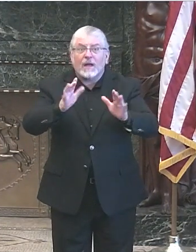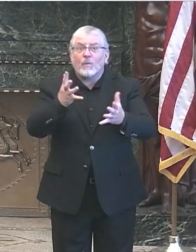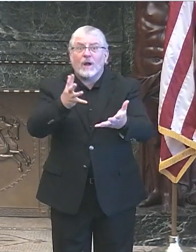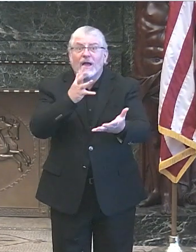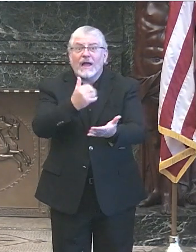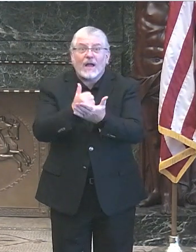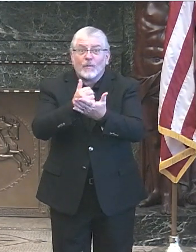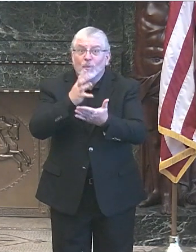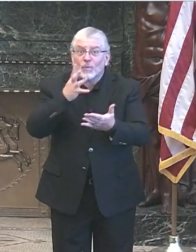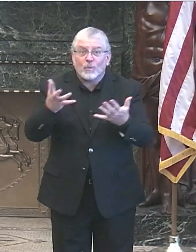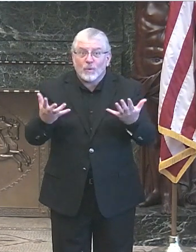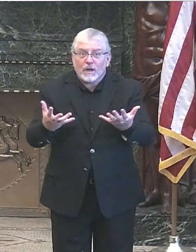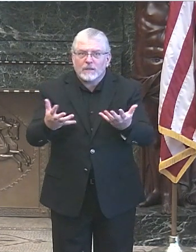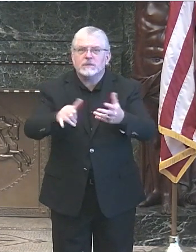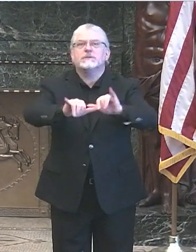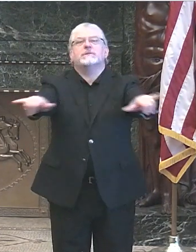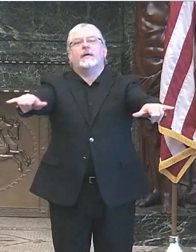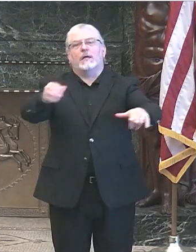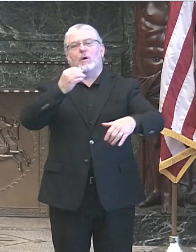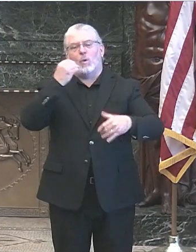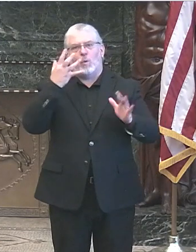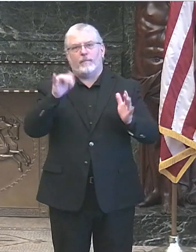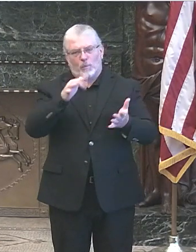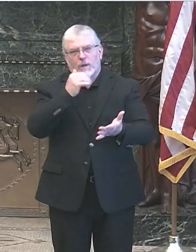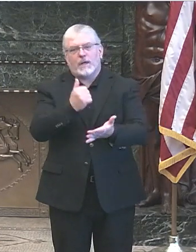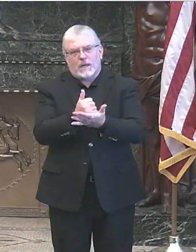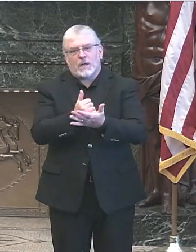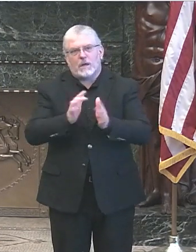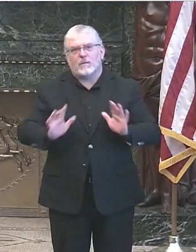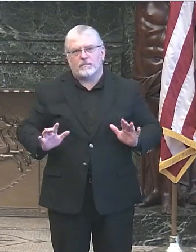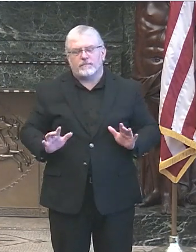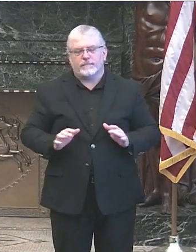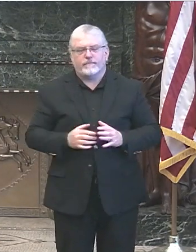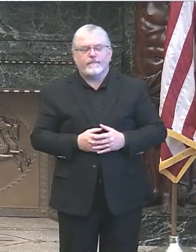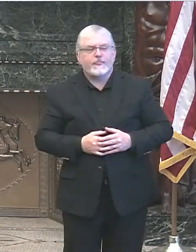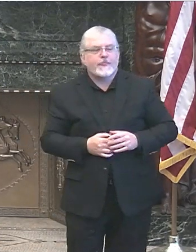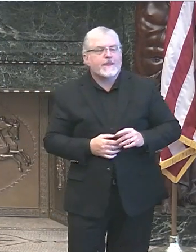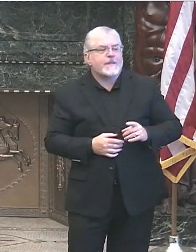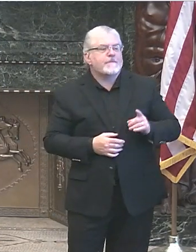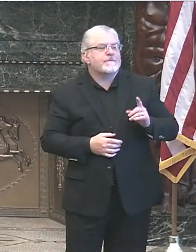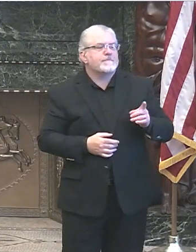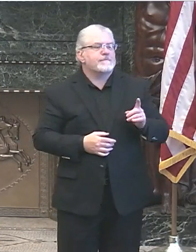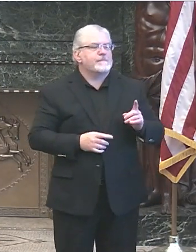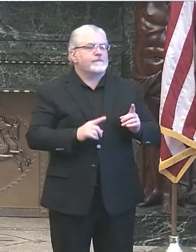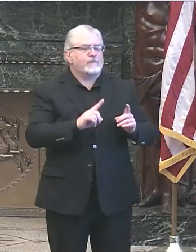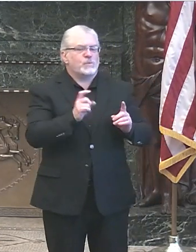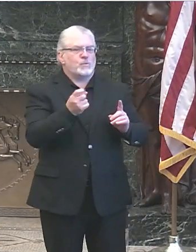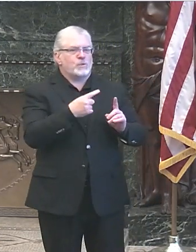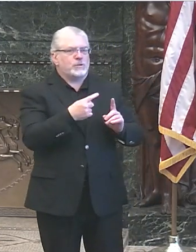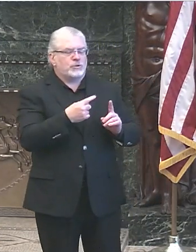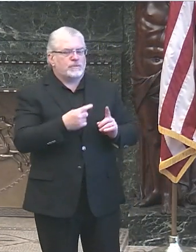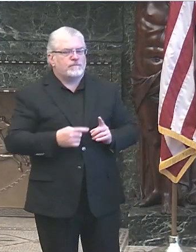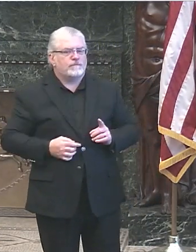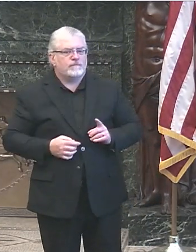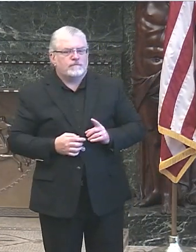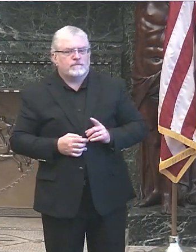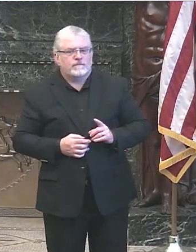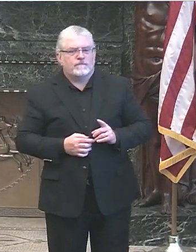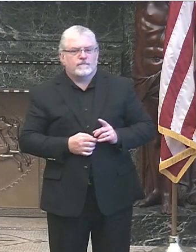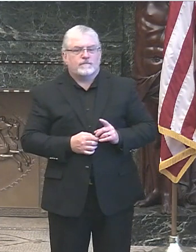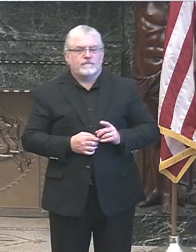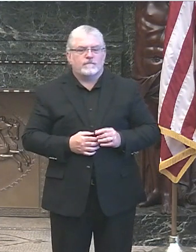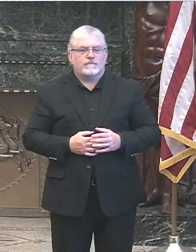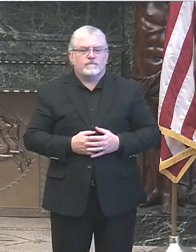Esto es muy importante porque, visto por los comentarios que se mencionaron anteriormente, las buenas noticias respecto